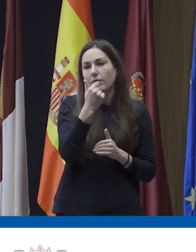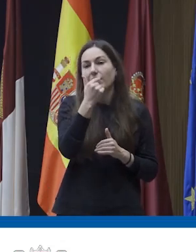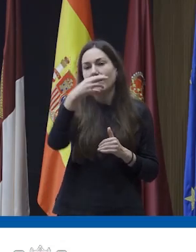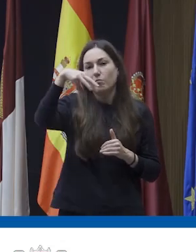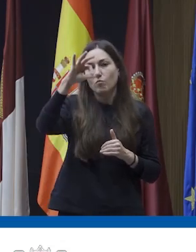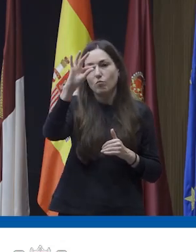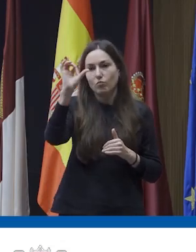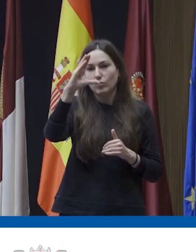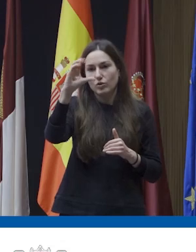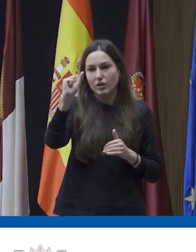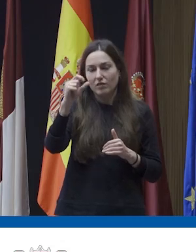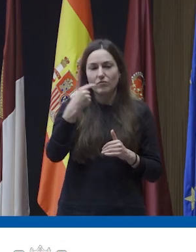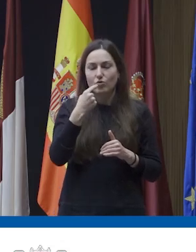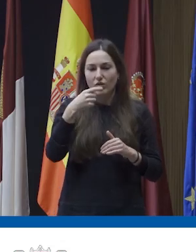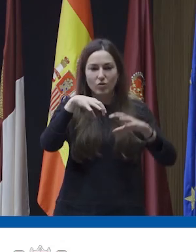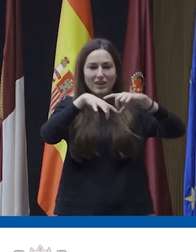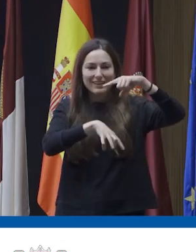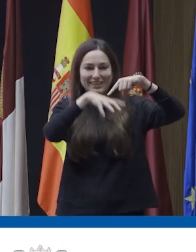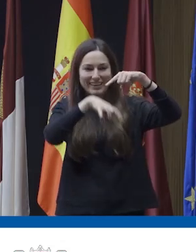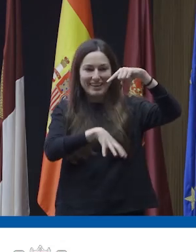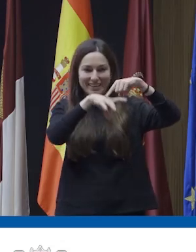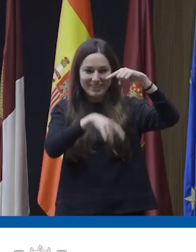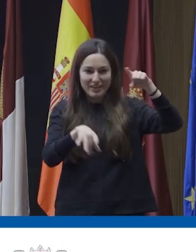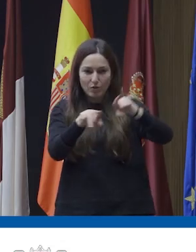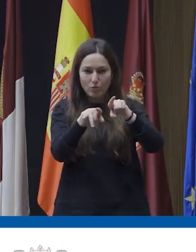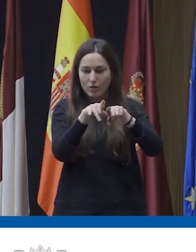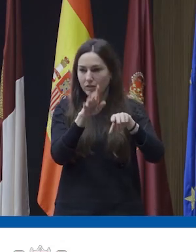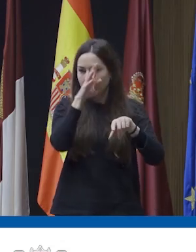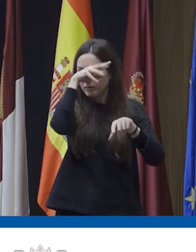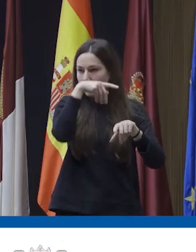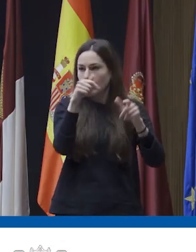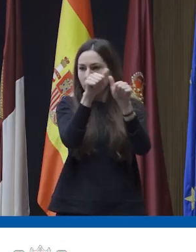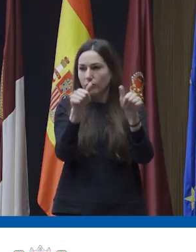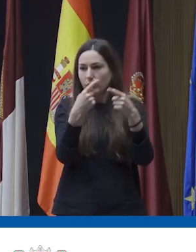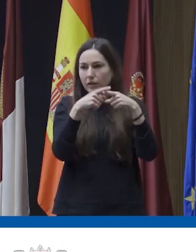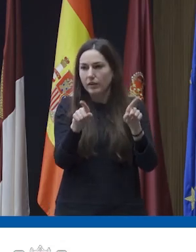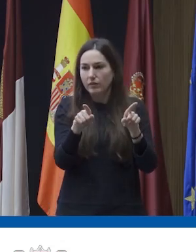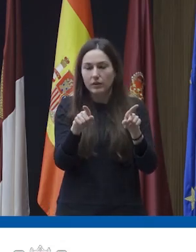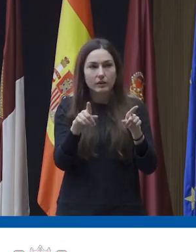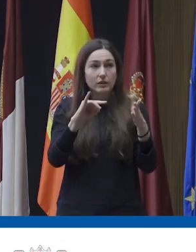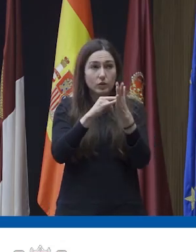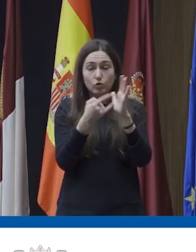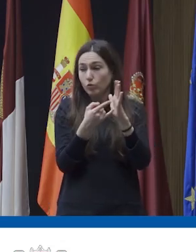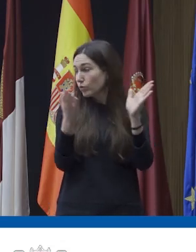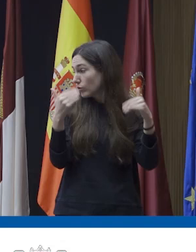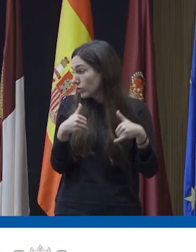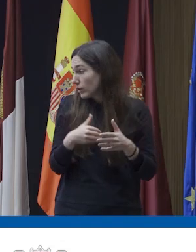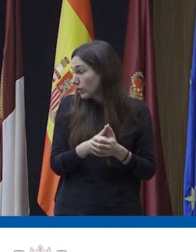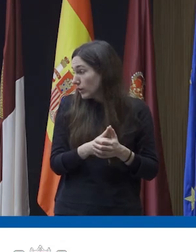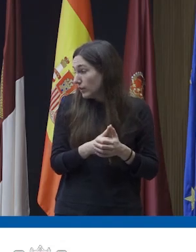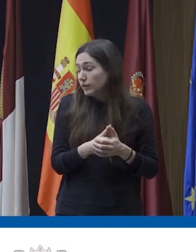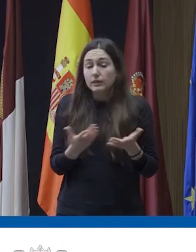llamo la mosca, la llamo una telaraña, porque para mí es como una telaraña. Tiene diferentes formas. Que me han dicho que eso no tiene solución. Es que es el